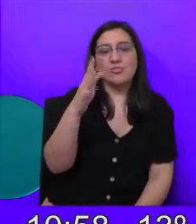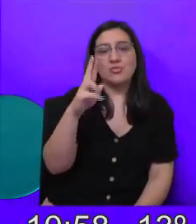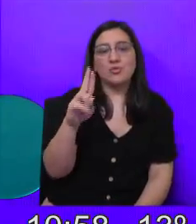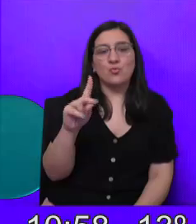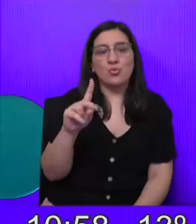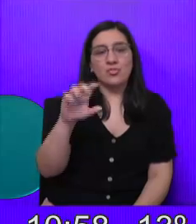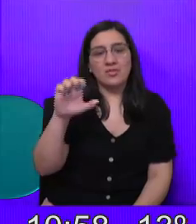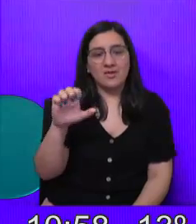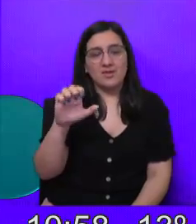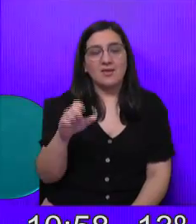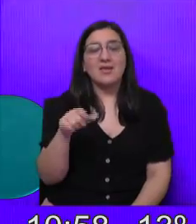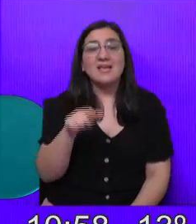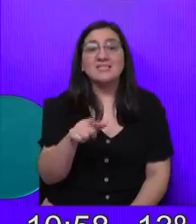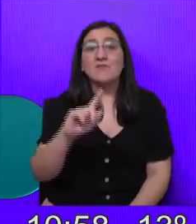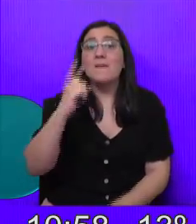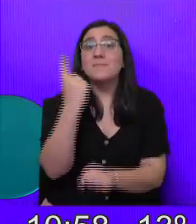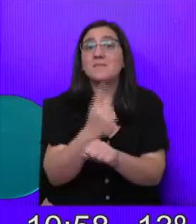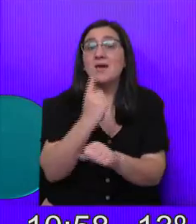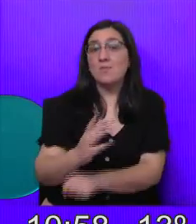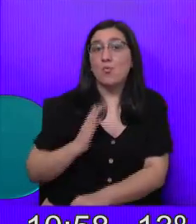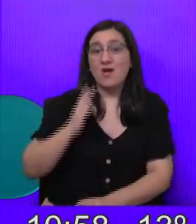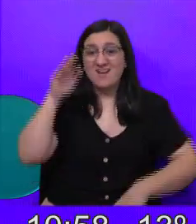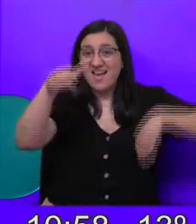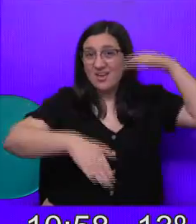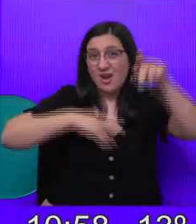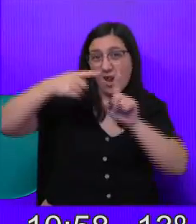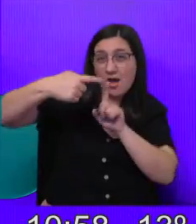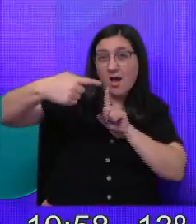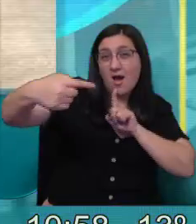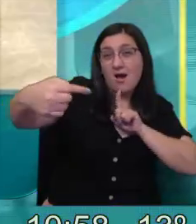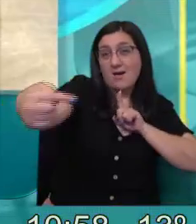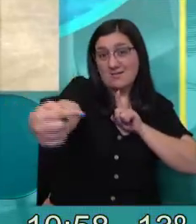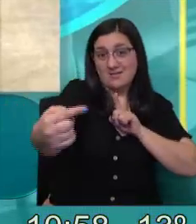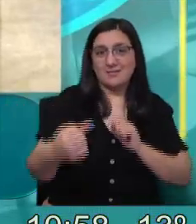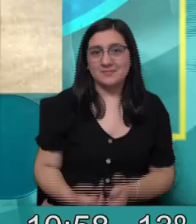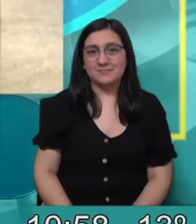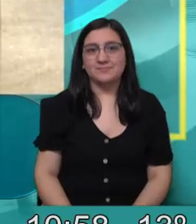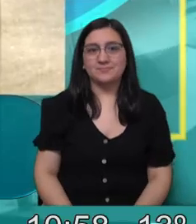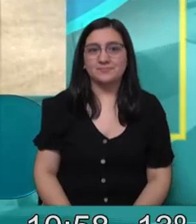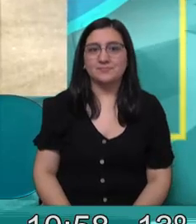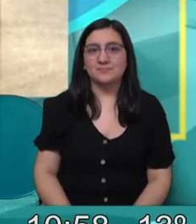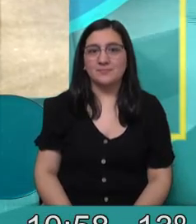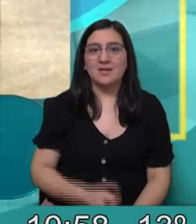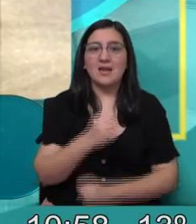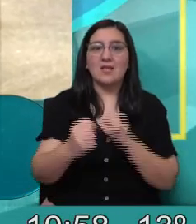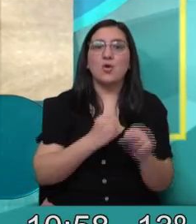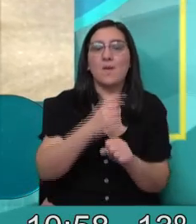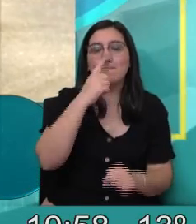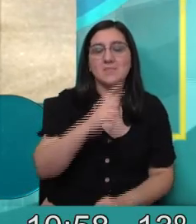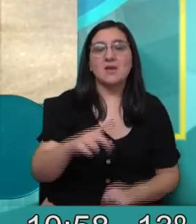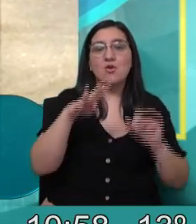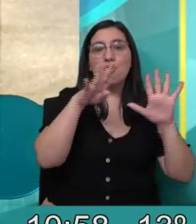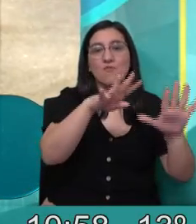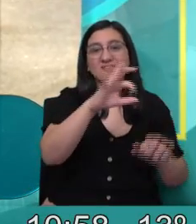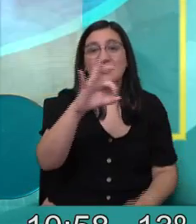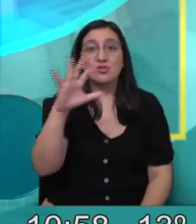Gertrude Ederle fue la primera nadadora a larga distancia. Te traigo mucho más para acá en el tiempo, porque me voy a remontar al año 1905